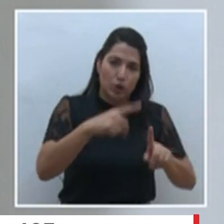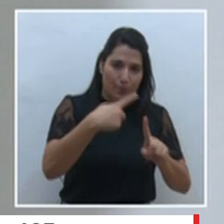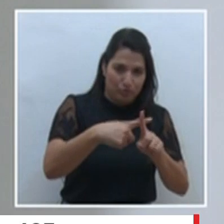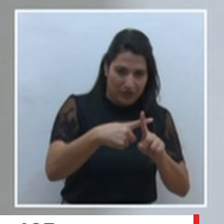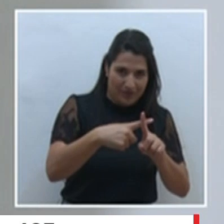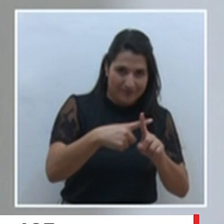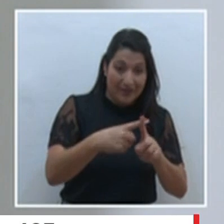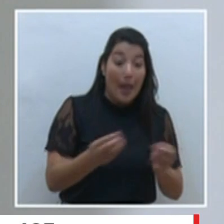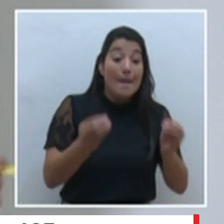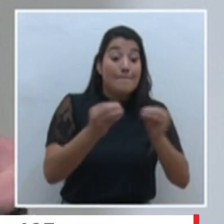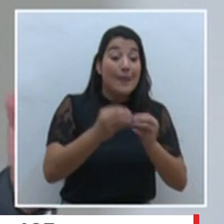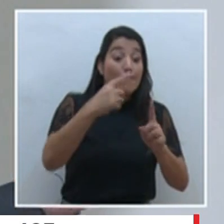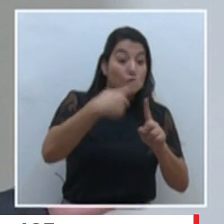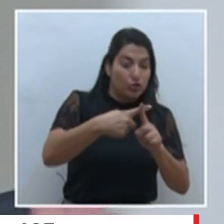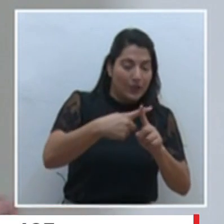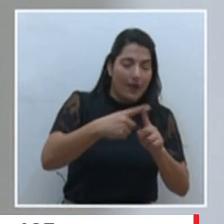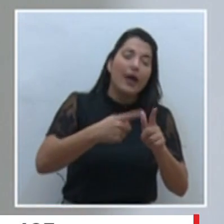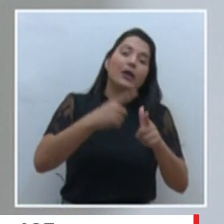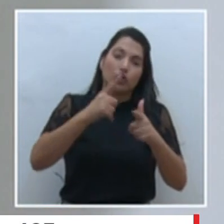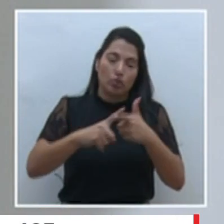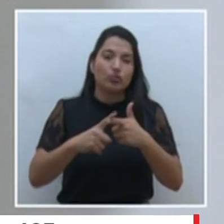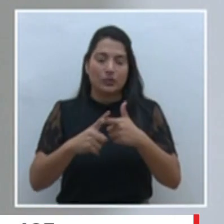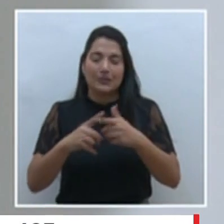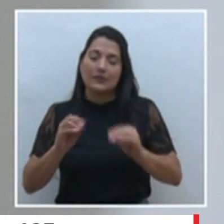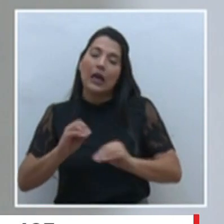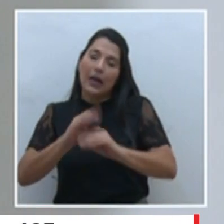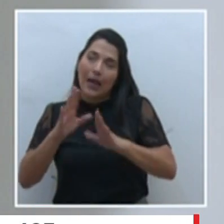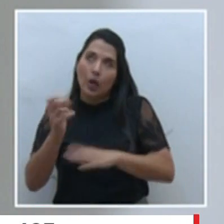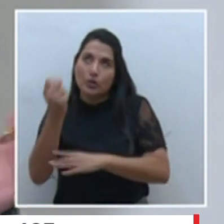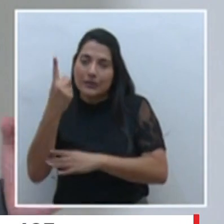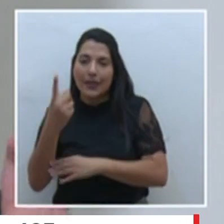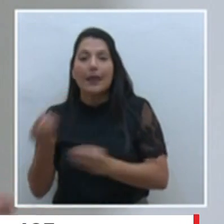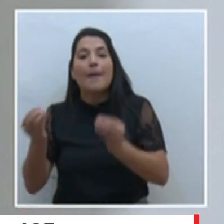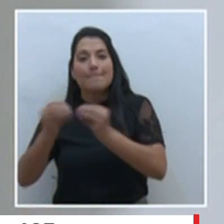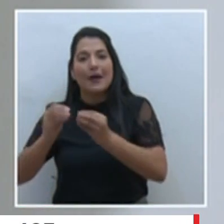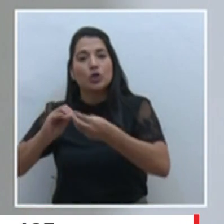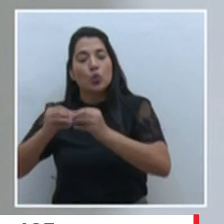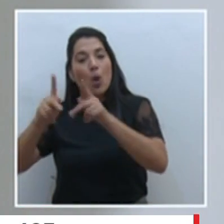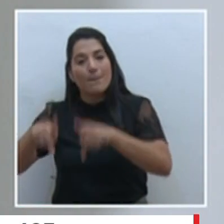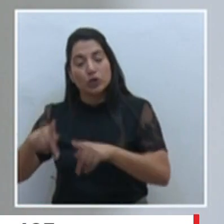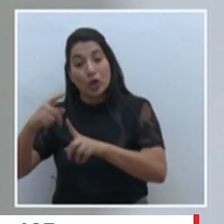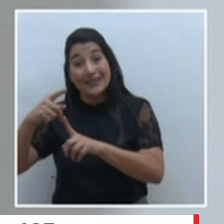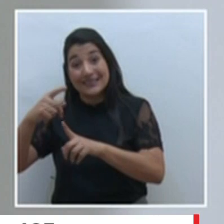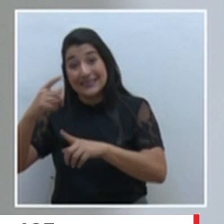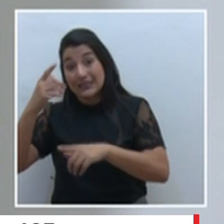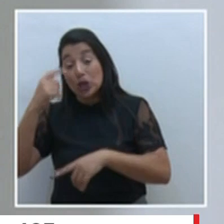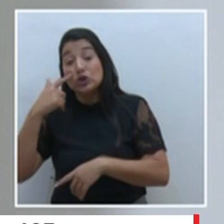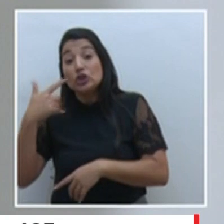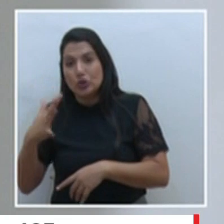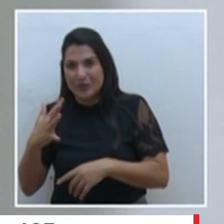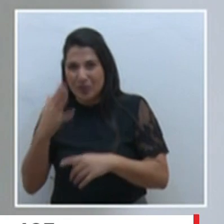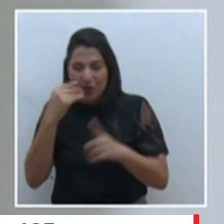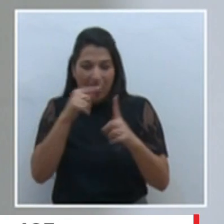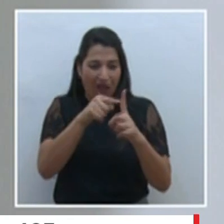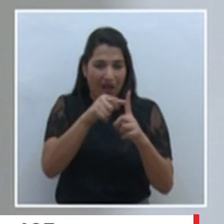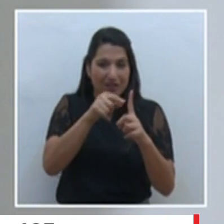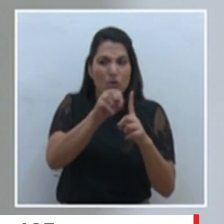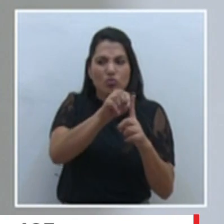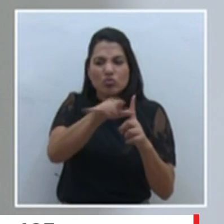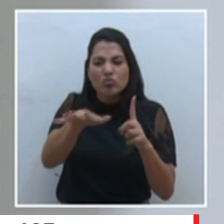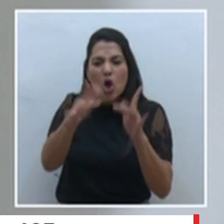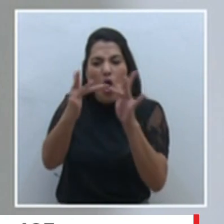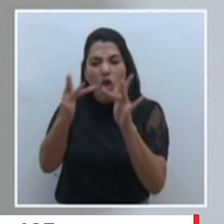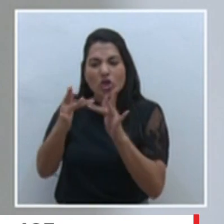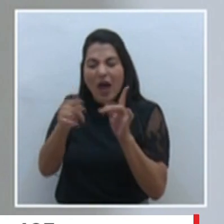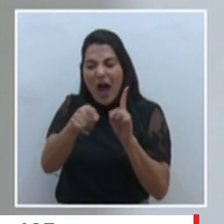sea, entre más positivos tengamos, pues uno claro que entiende que va a haber una cantidad mayor de sospechosos y que muchos de esos también se van descartando. Eso incluso